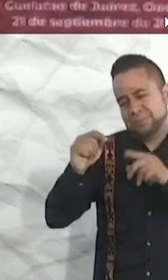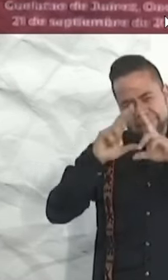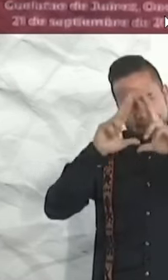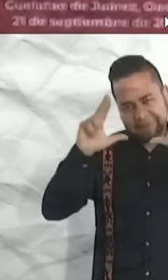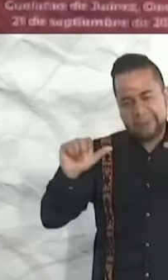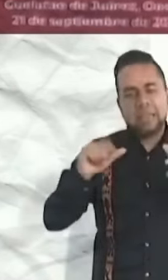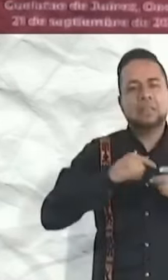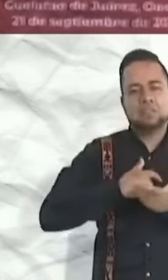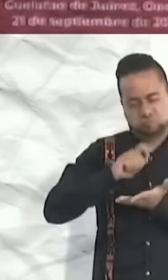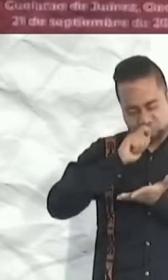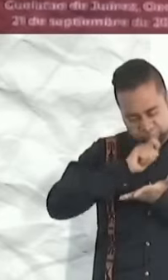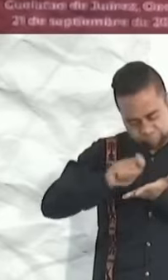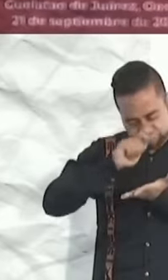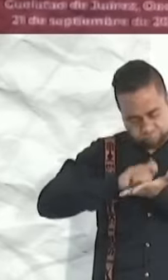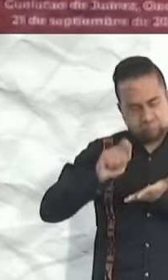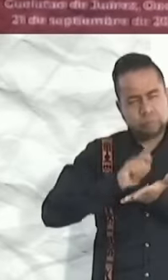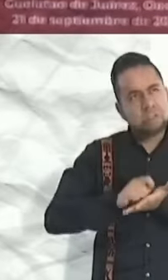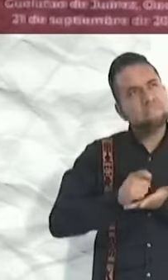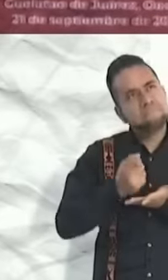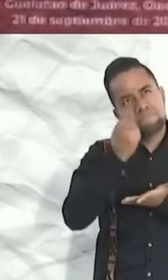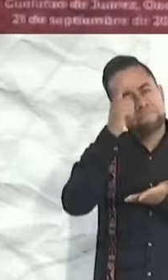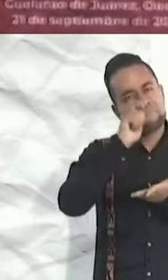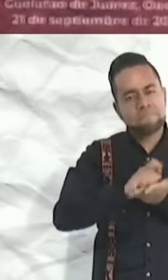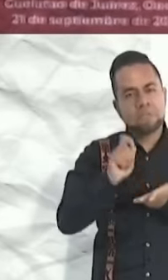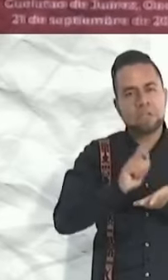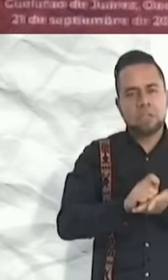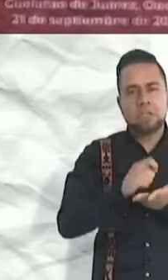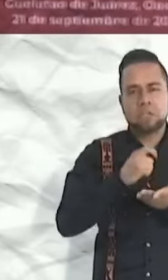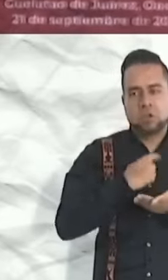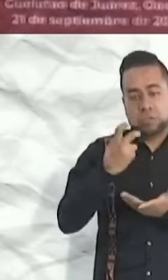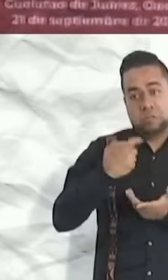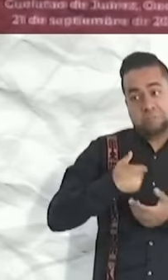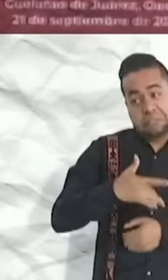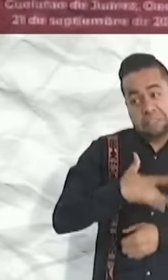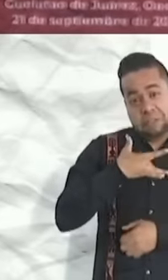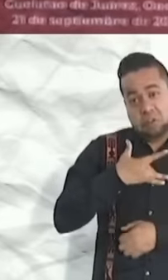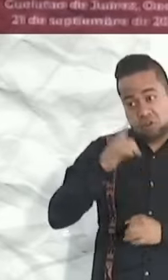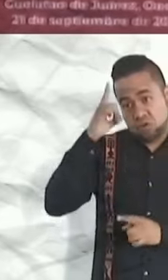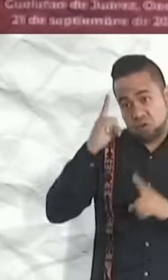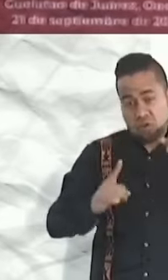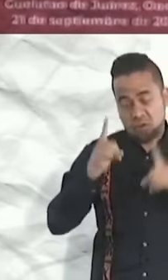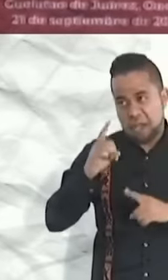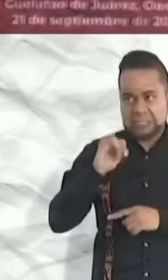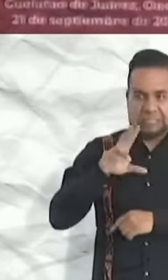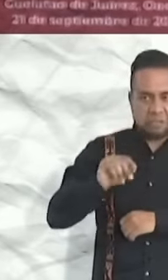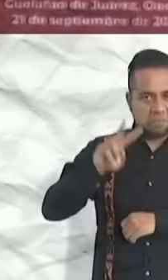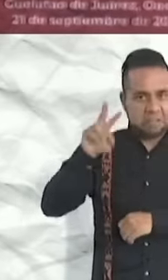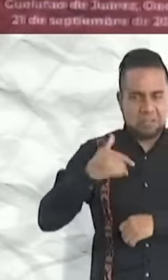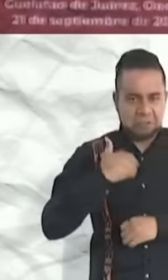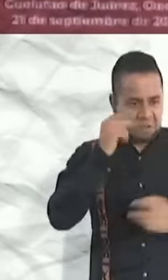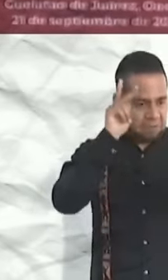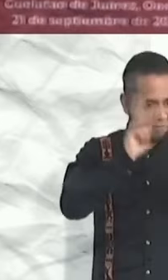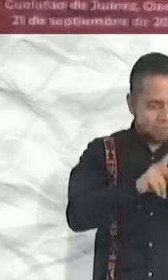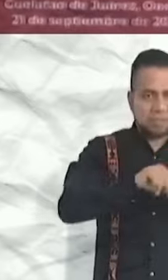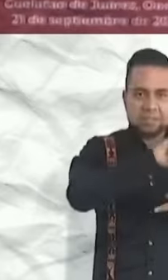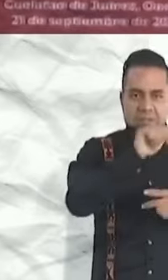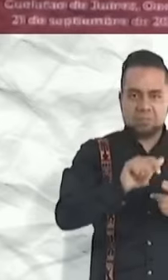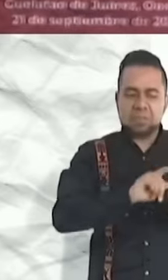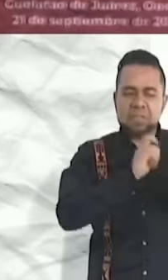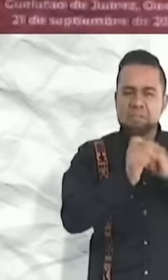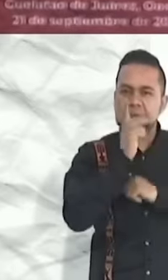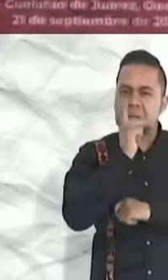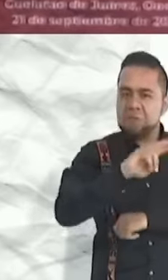a demostrar, esa es la hipótesis que quiero convertir en tesis. Claro. De